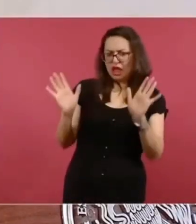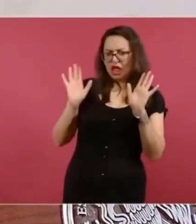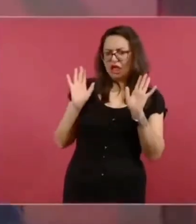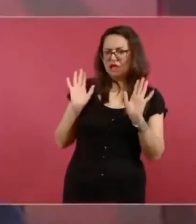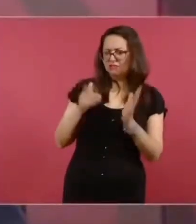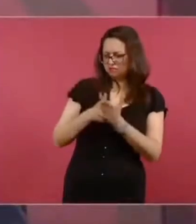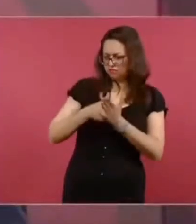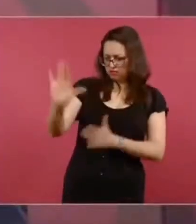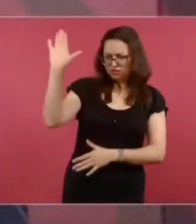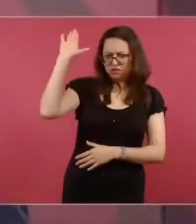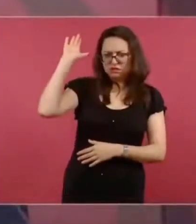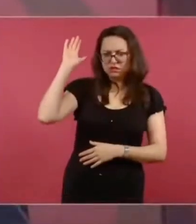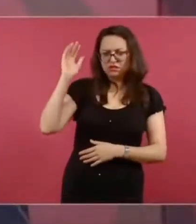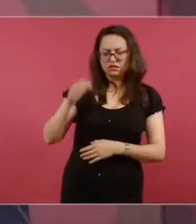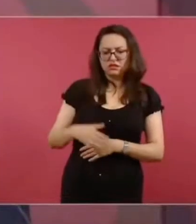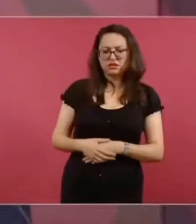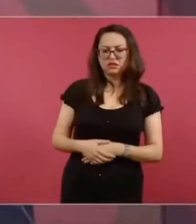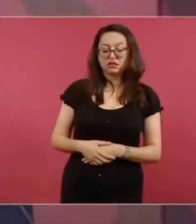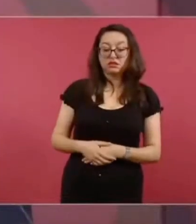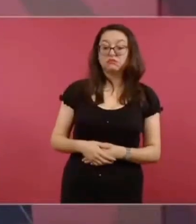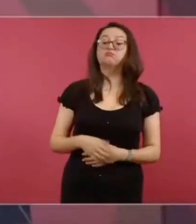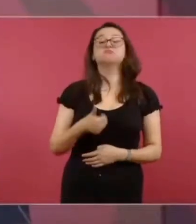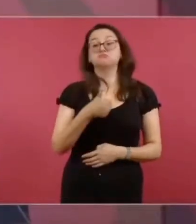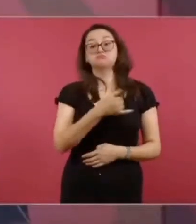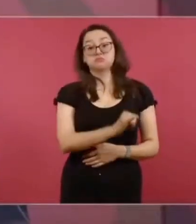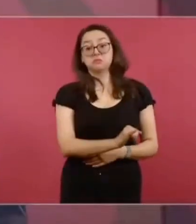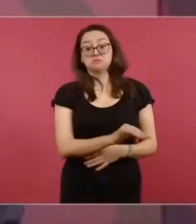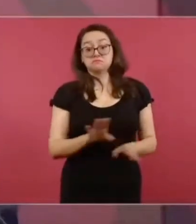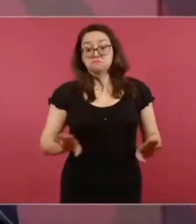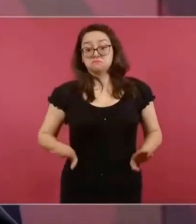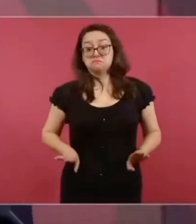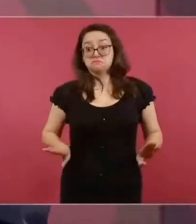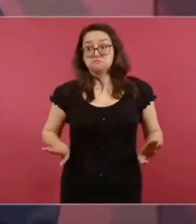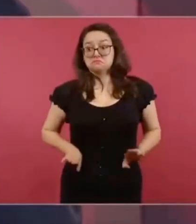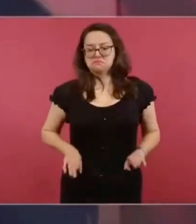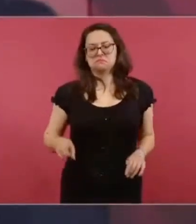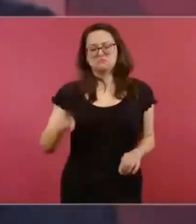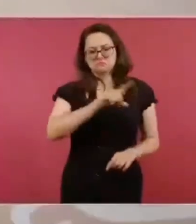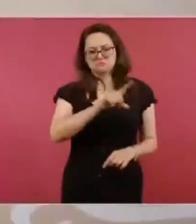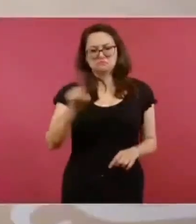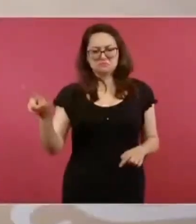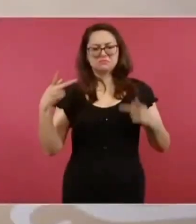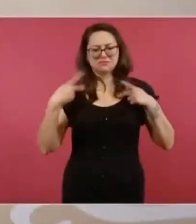Y los corrían. Esto es